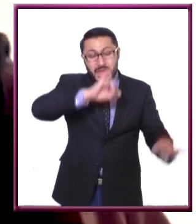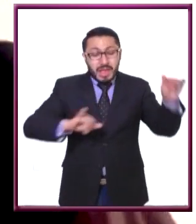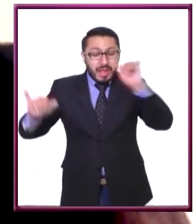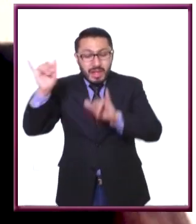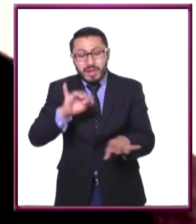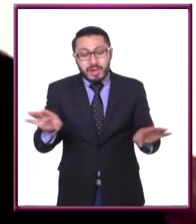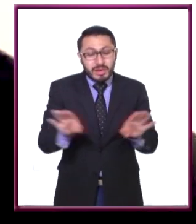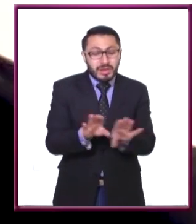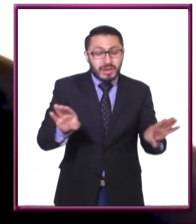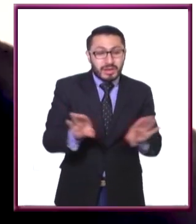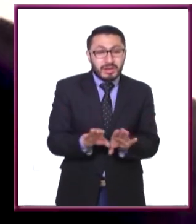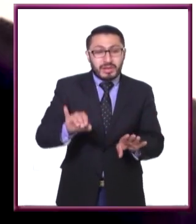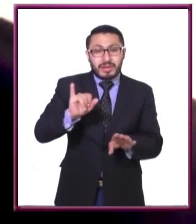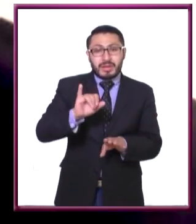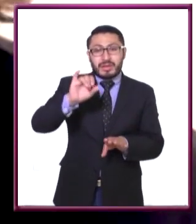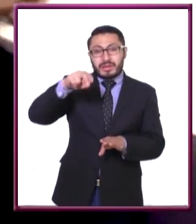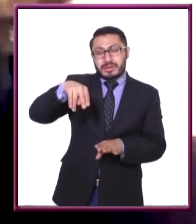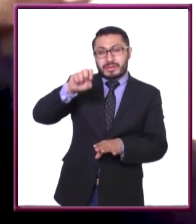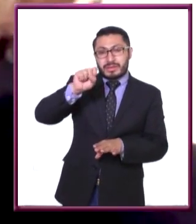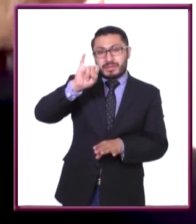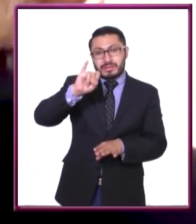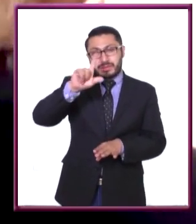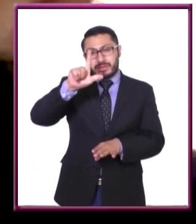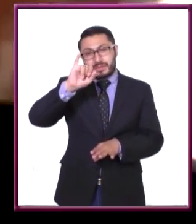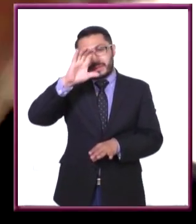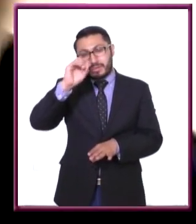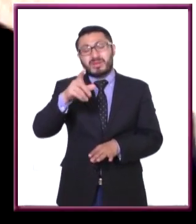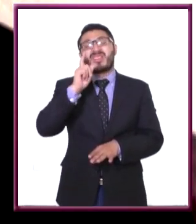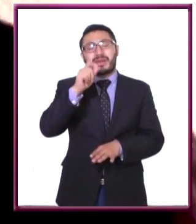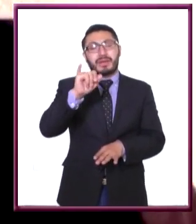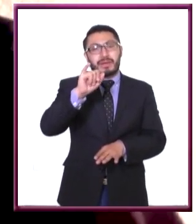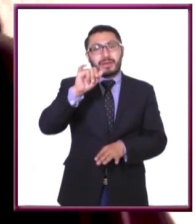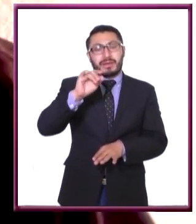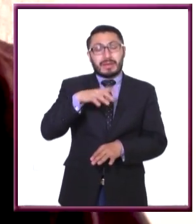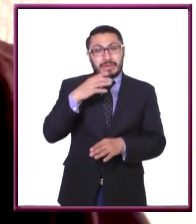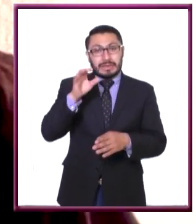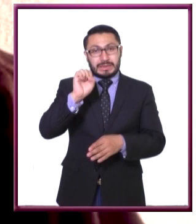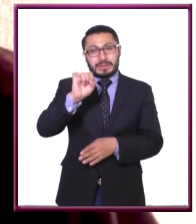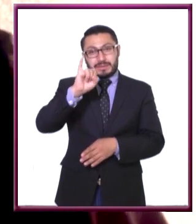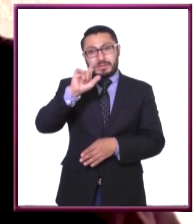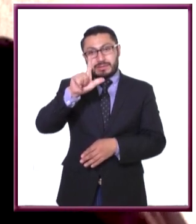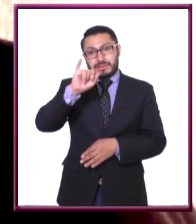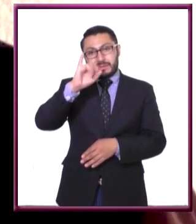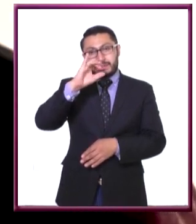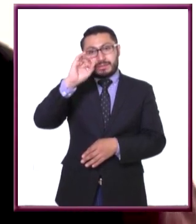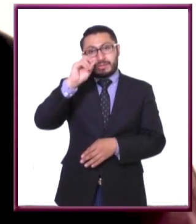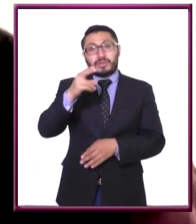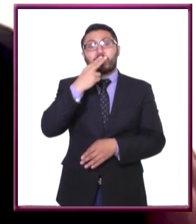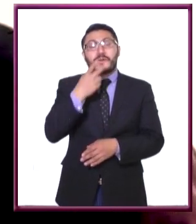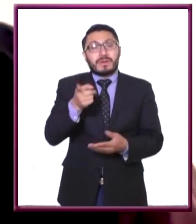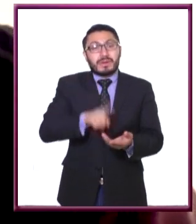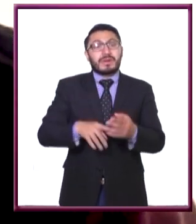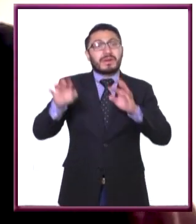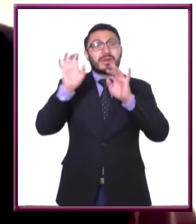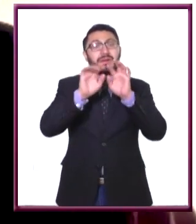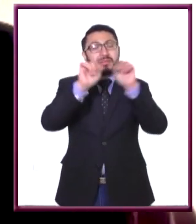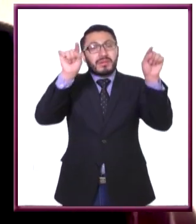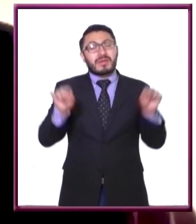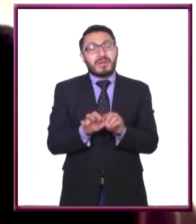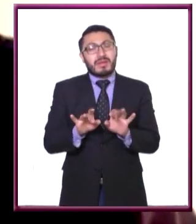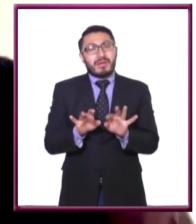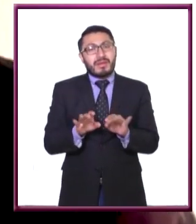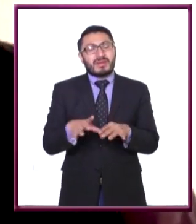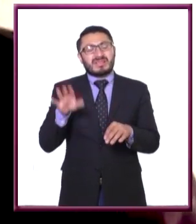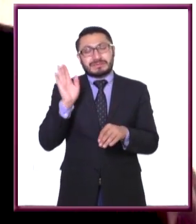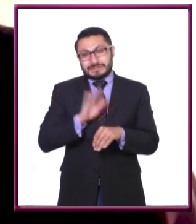experimentos, se dice, in silico. ¿Por qué in silico? Porque el silicio es uno de los materiales que se usa dentro de las